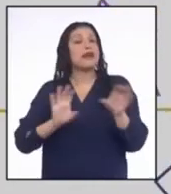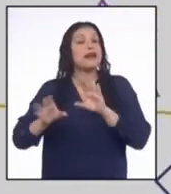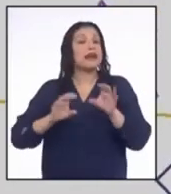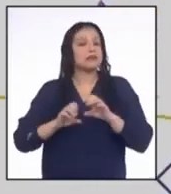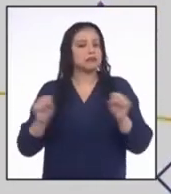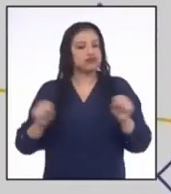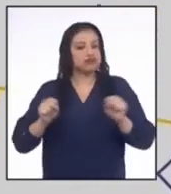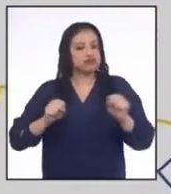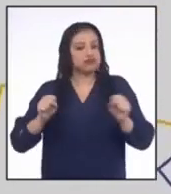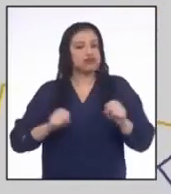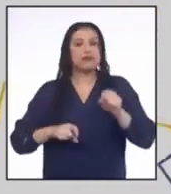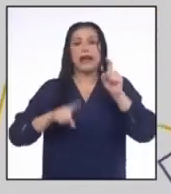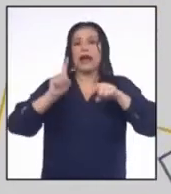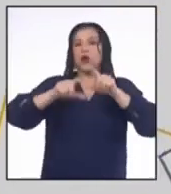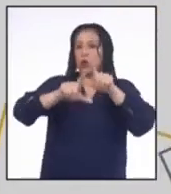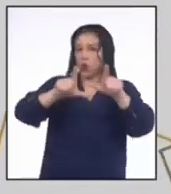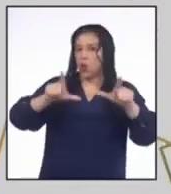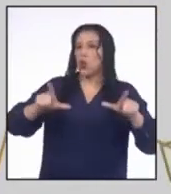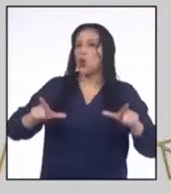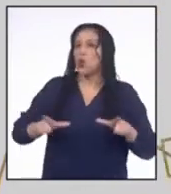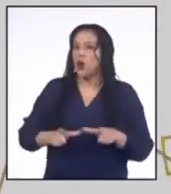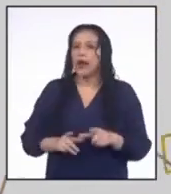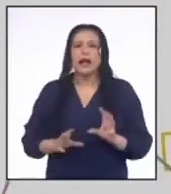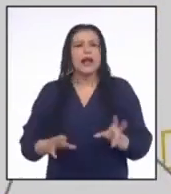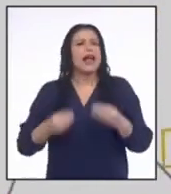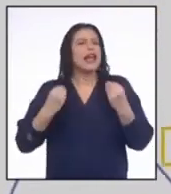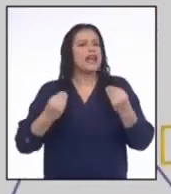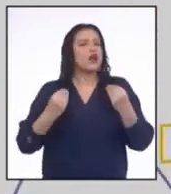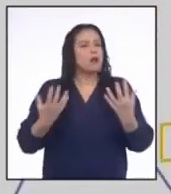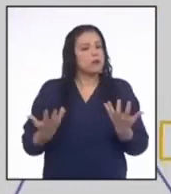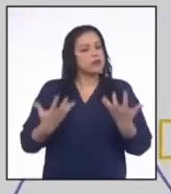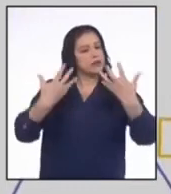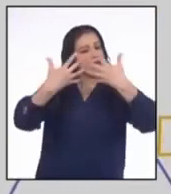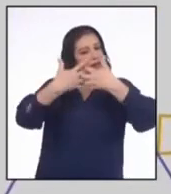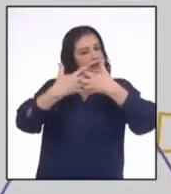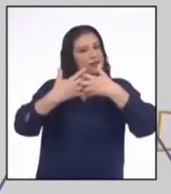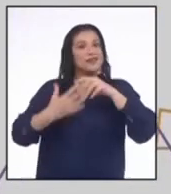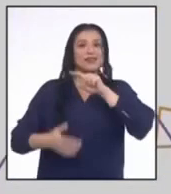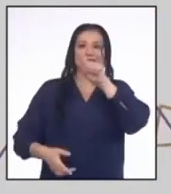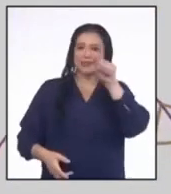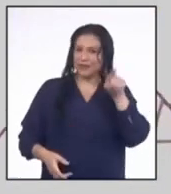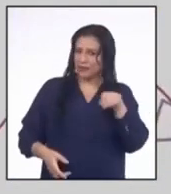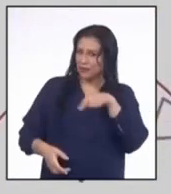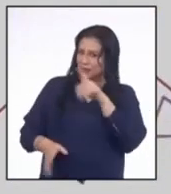los sismos en un determinado lugar y cómo se relacionan con la circunferencia?